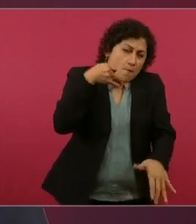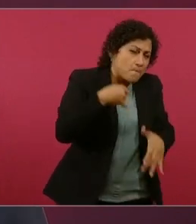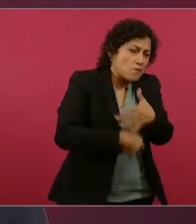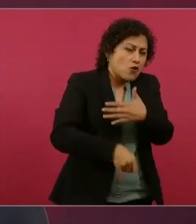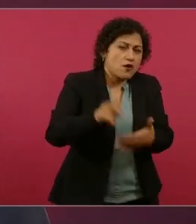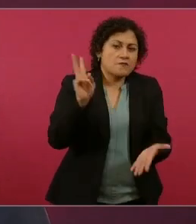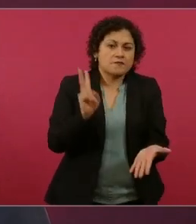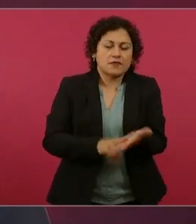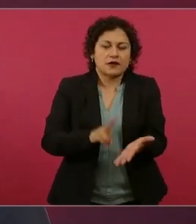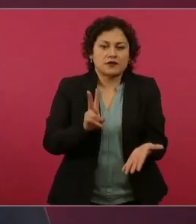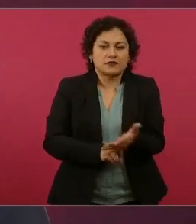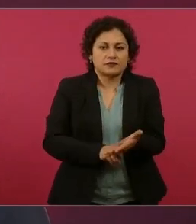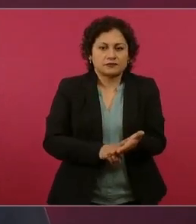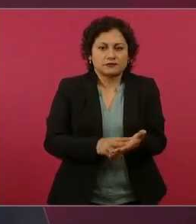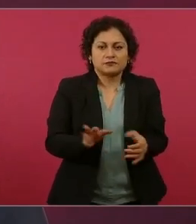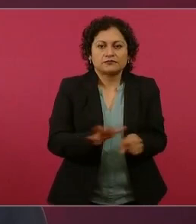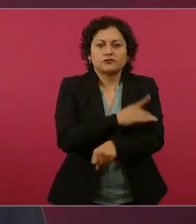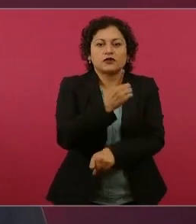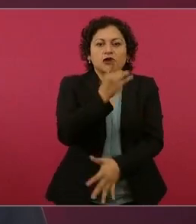No se puede